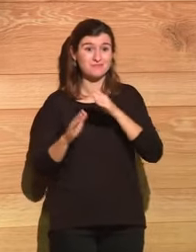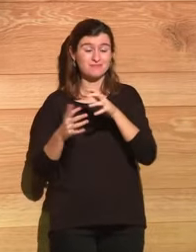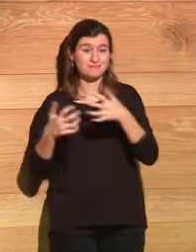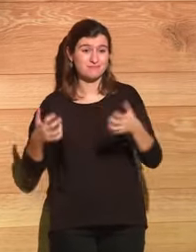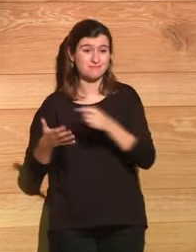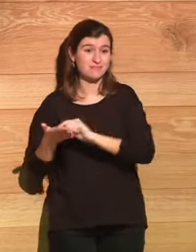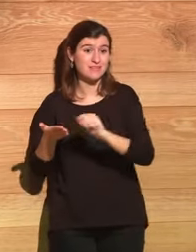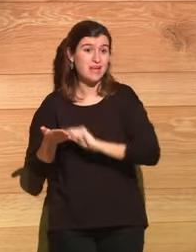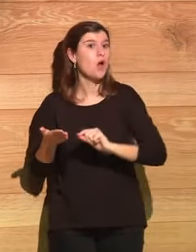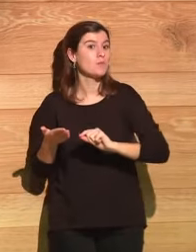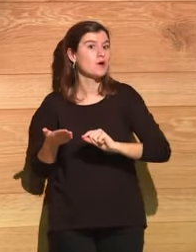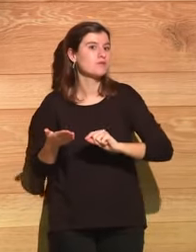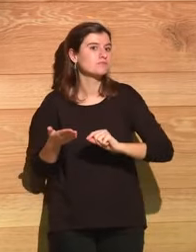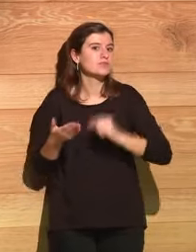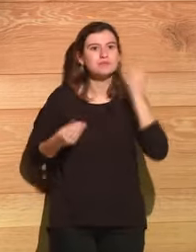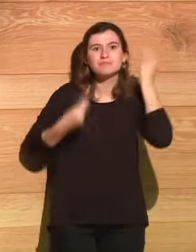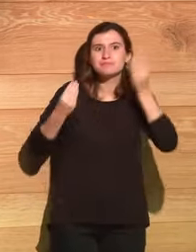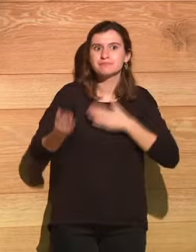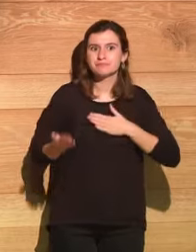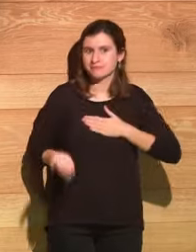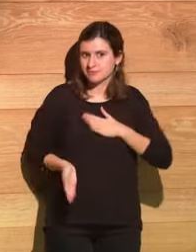dice, bueno, pero esto es mi sugerencia, ¿no?